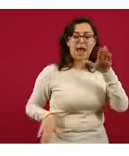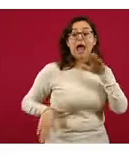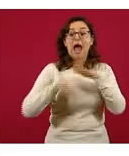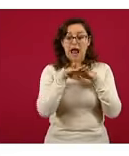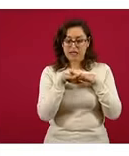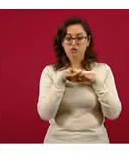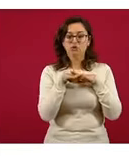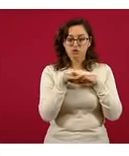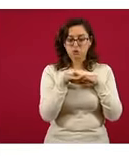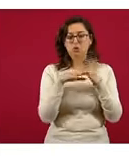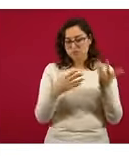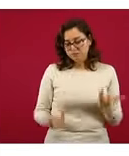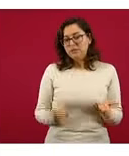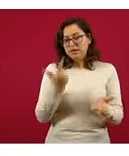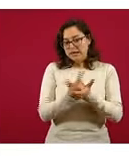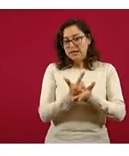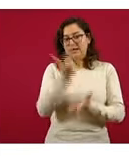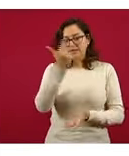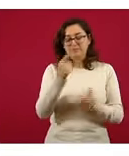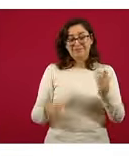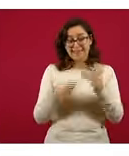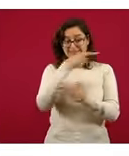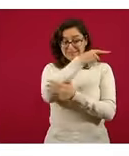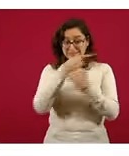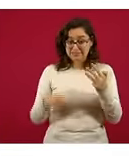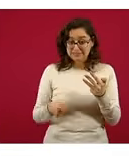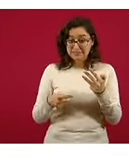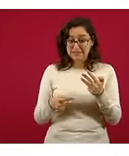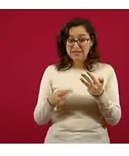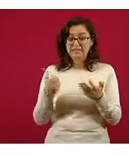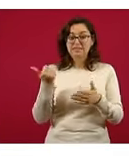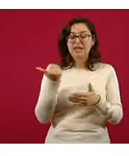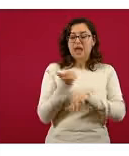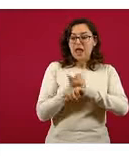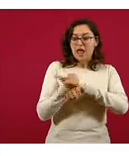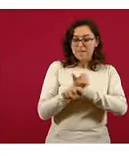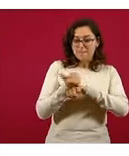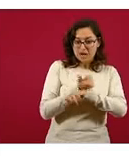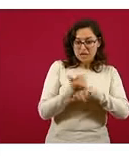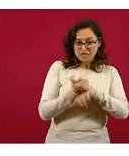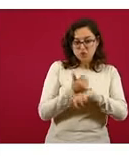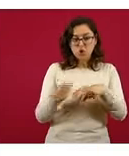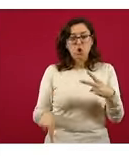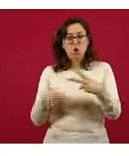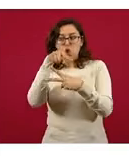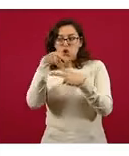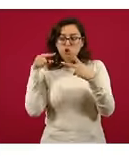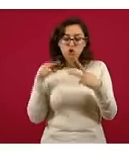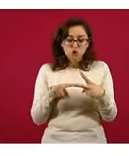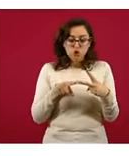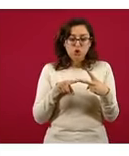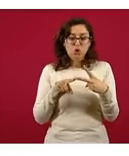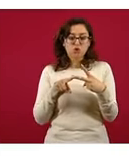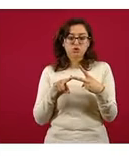de riesgo epidémico alto, tres entidades federativas en amarillo y dos entidades federativas que